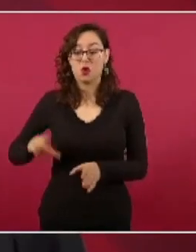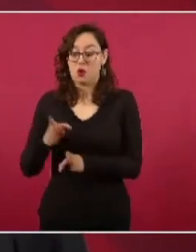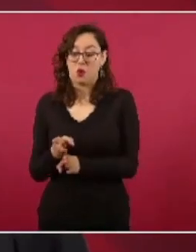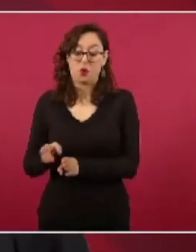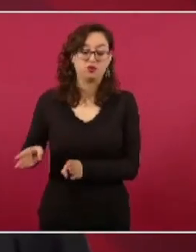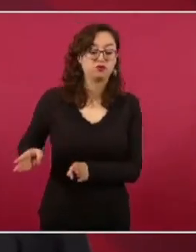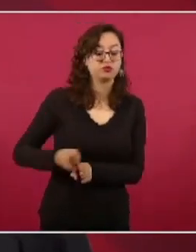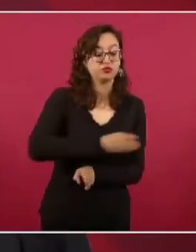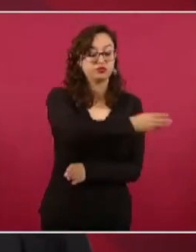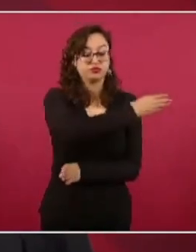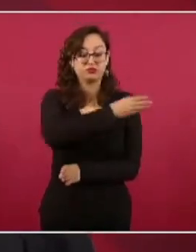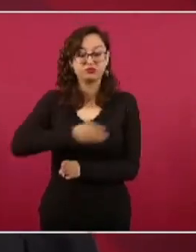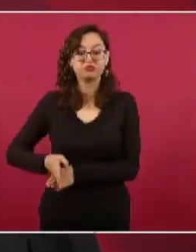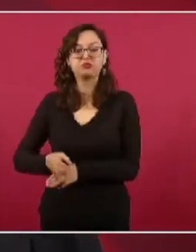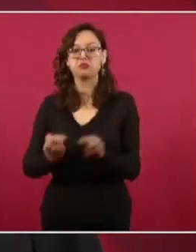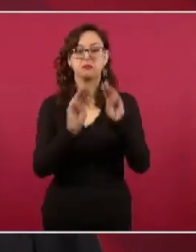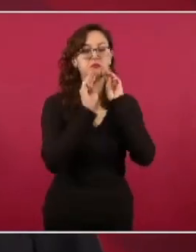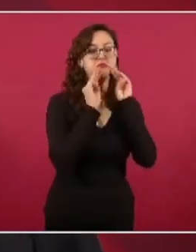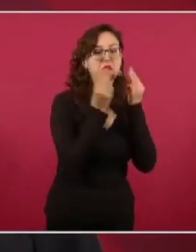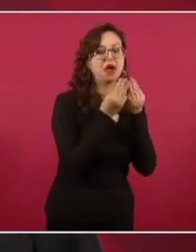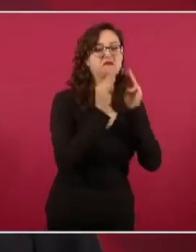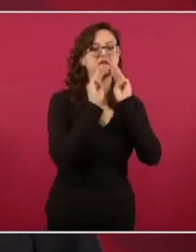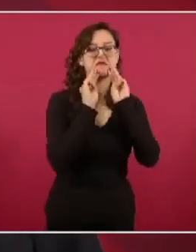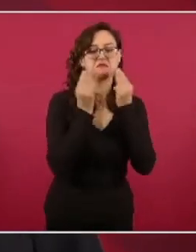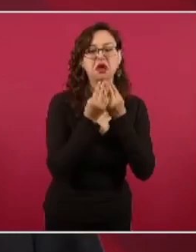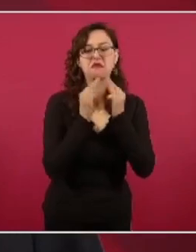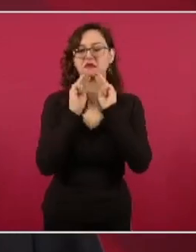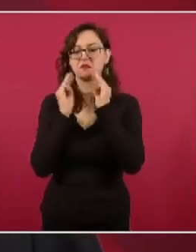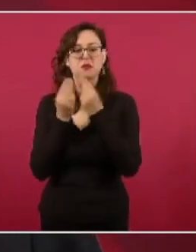una banda de malhechores en el gobierno.